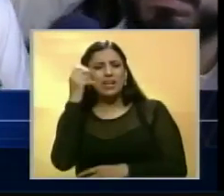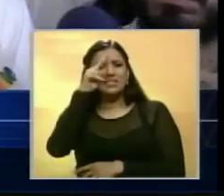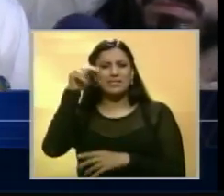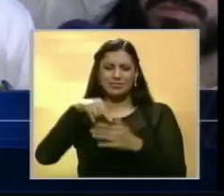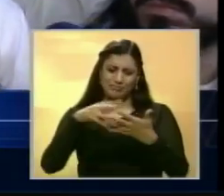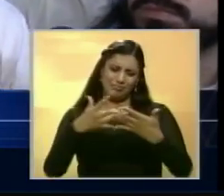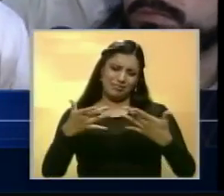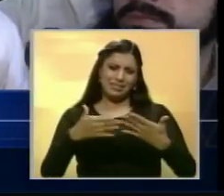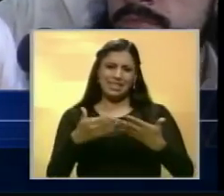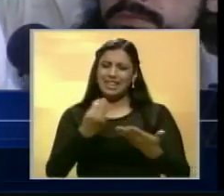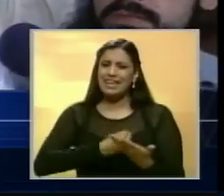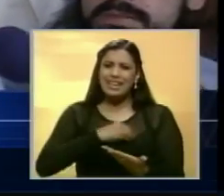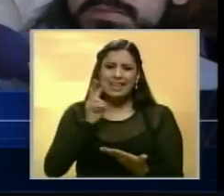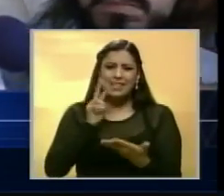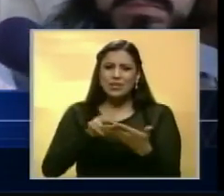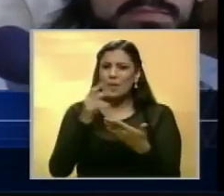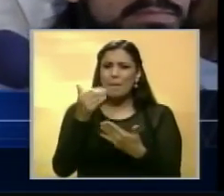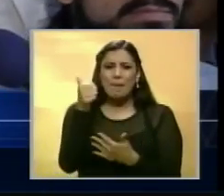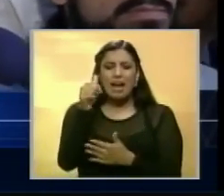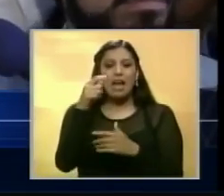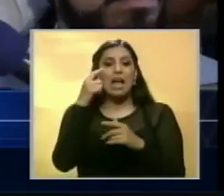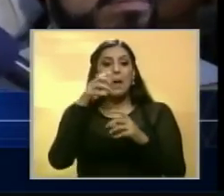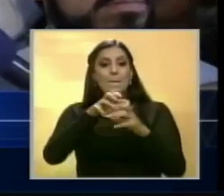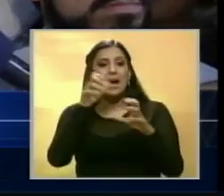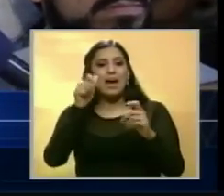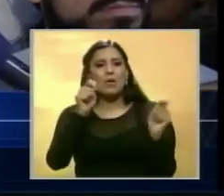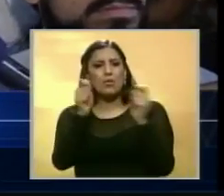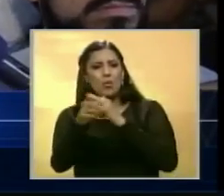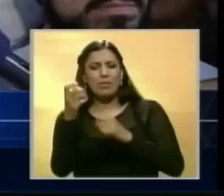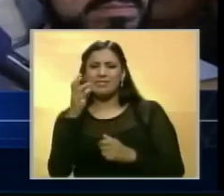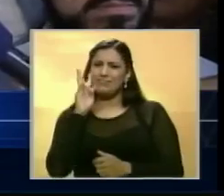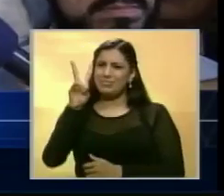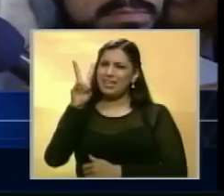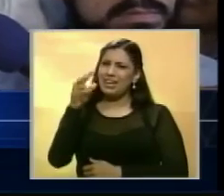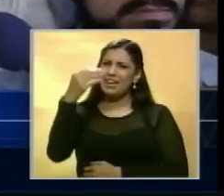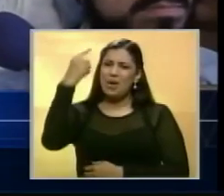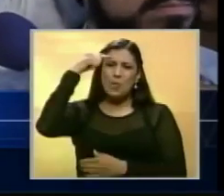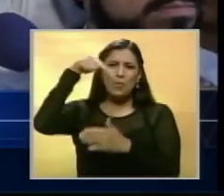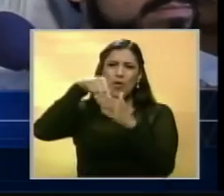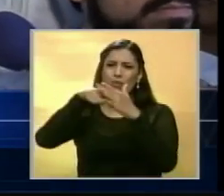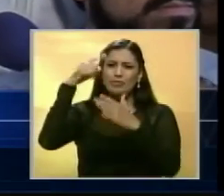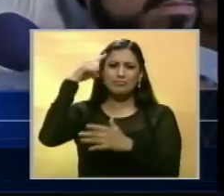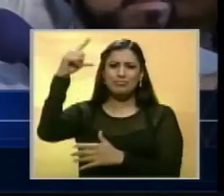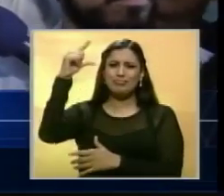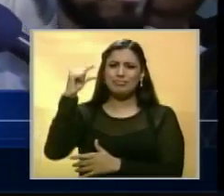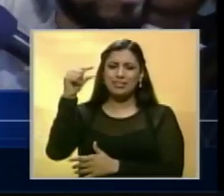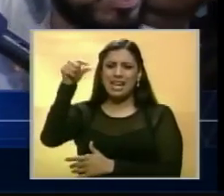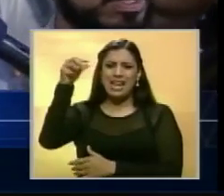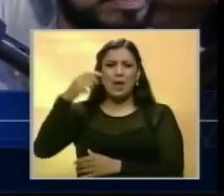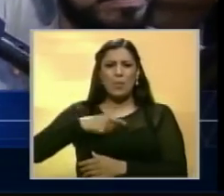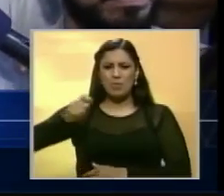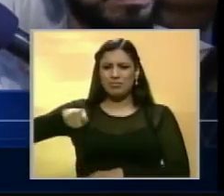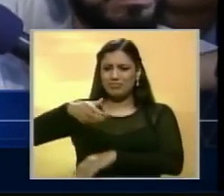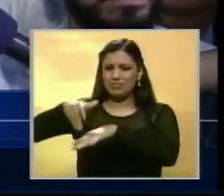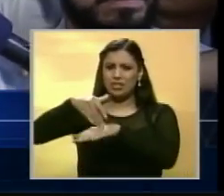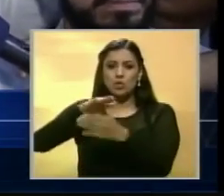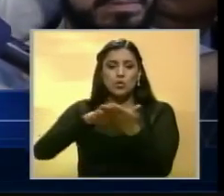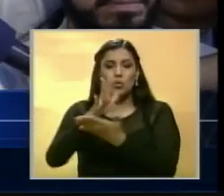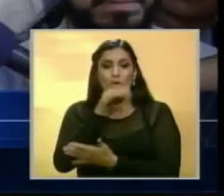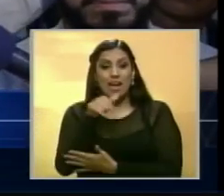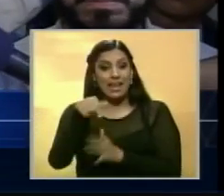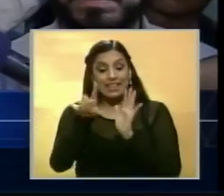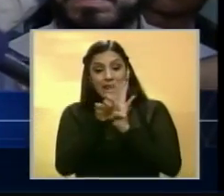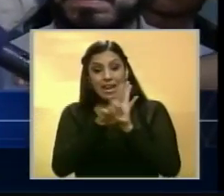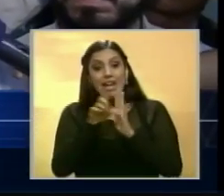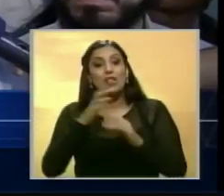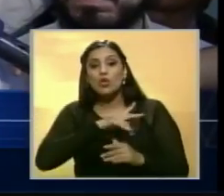cuando lees una sentencia con argumentos como la mayoría transitoria en la Asamblea Nacional, te das cuenta del profundo componente político mezquino y no soluciones. Esta ley